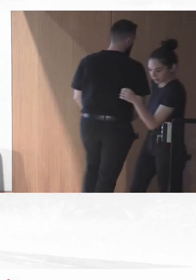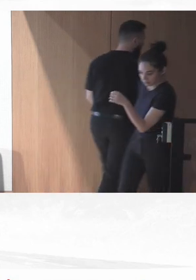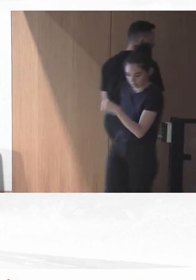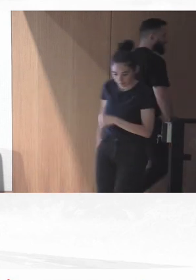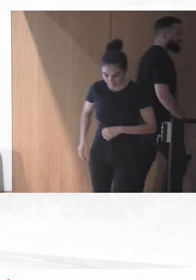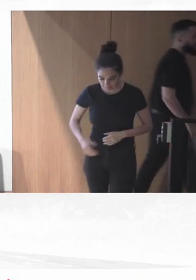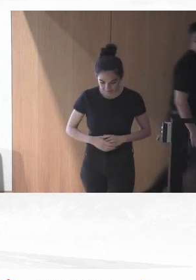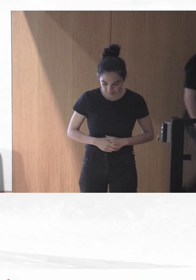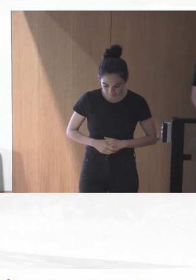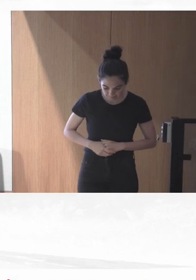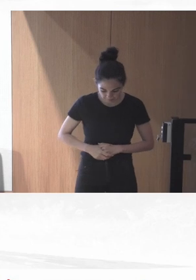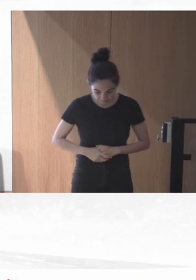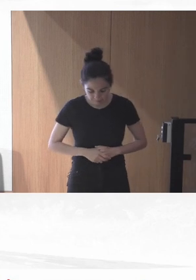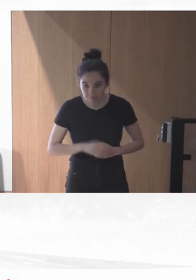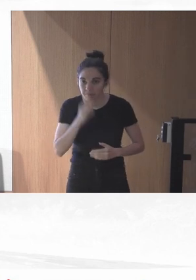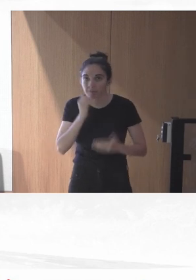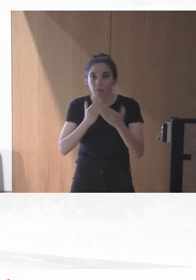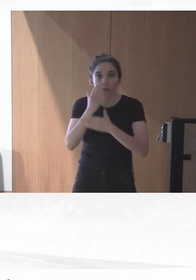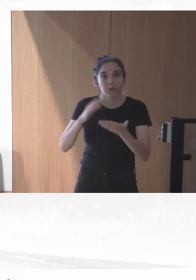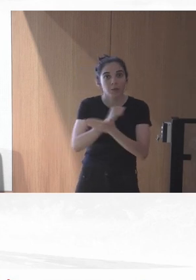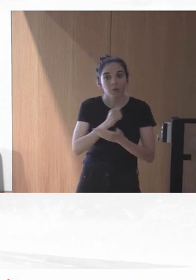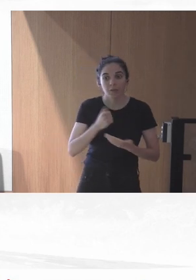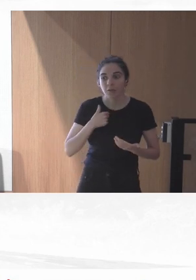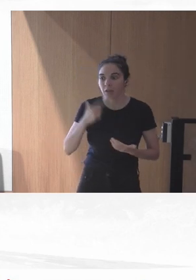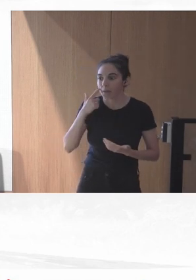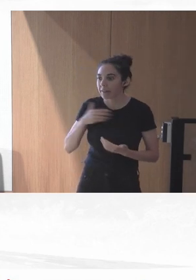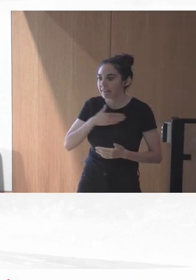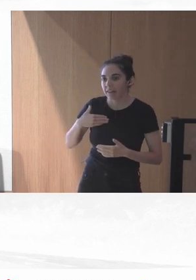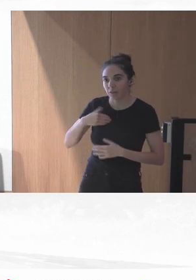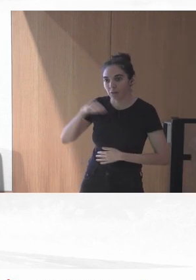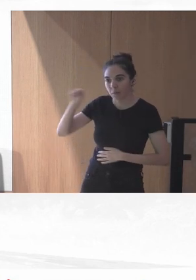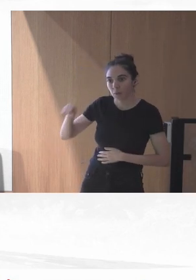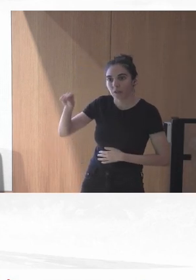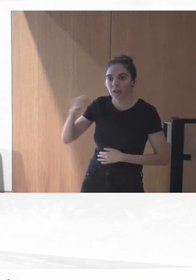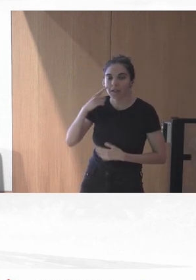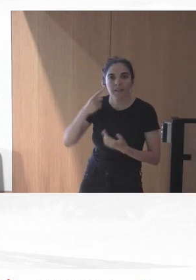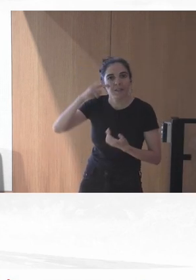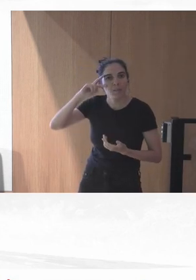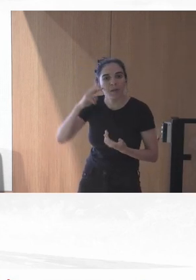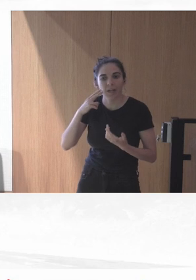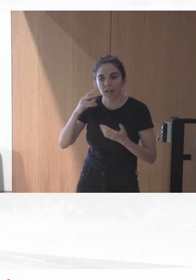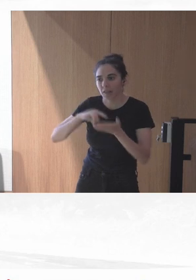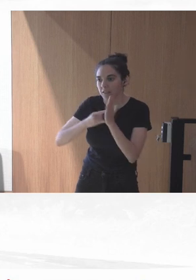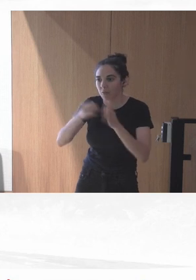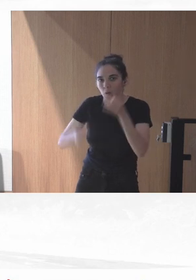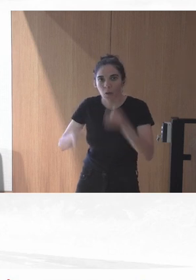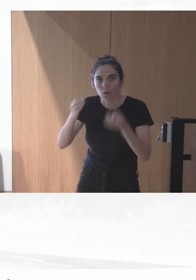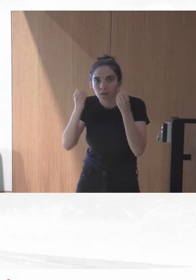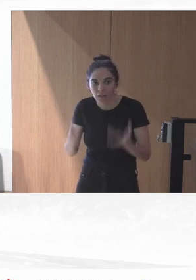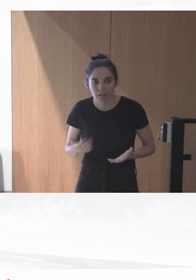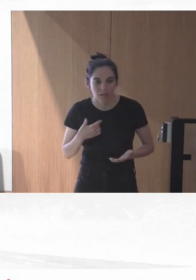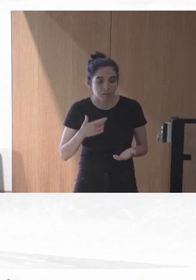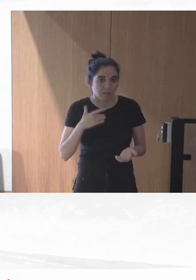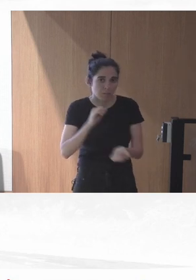Bienvenida. Y quiero preguntarte, ¿cómo fue tu experiencia con el sistema judicial? Cuando me detenía la policía,